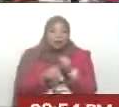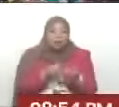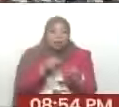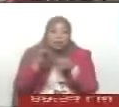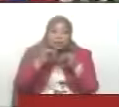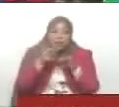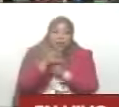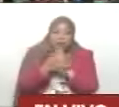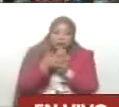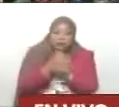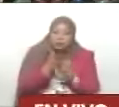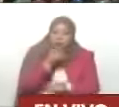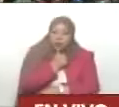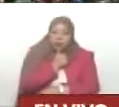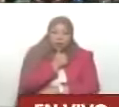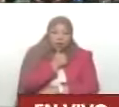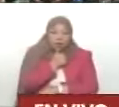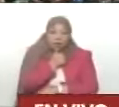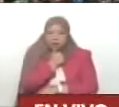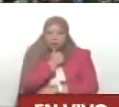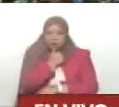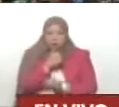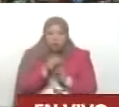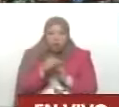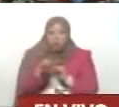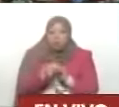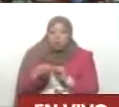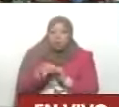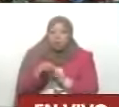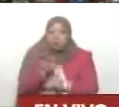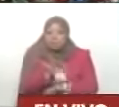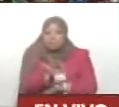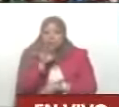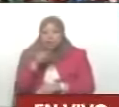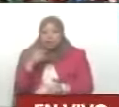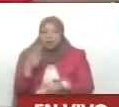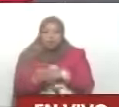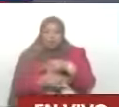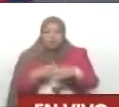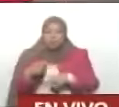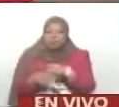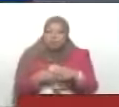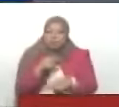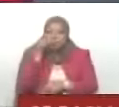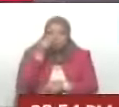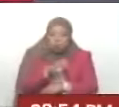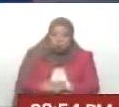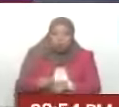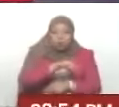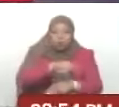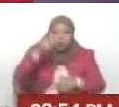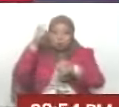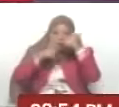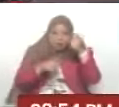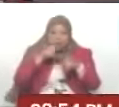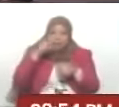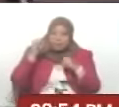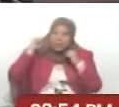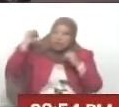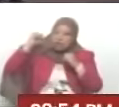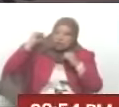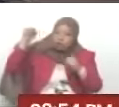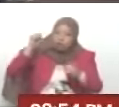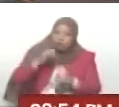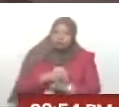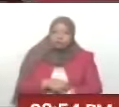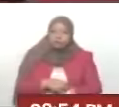sido escogida nuestro municipio guerrero revolucionario chavista madurista. Yo